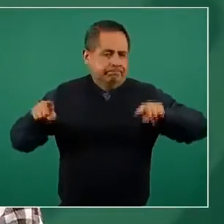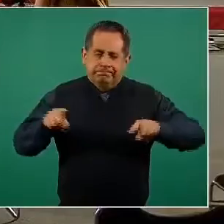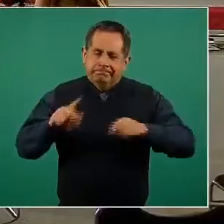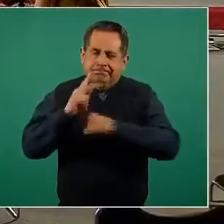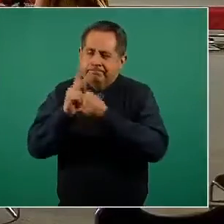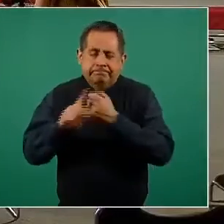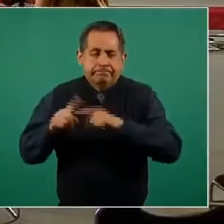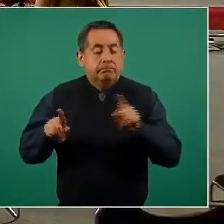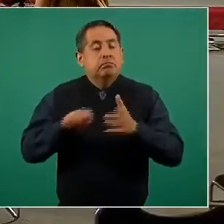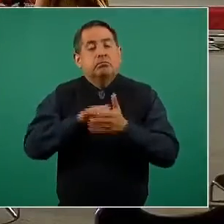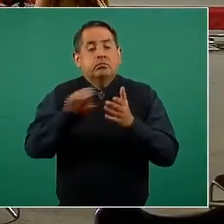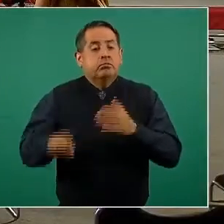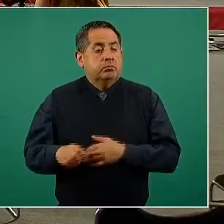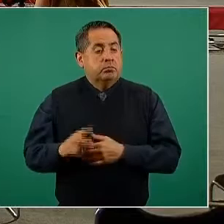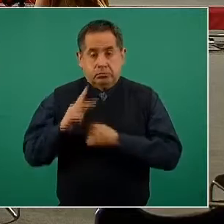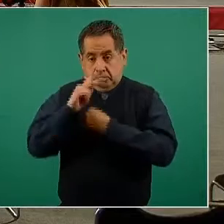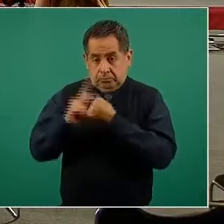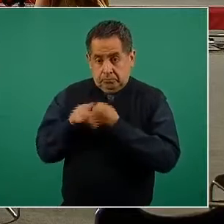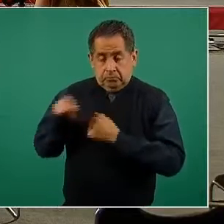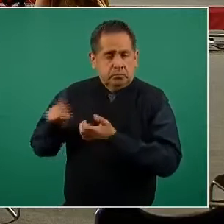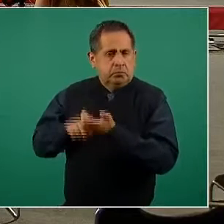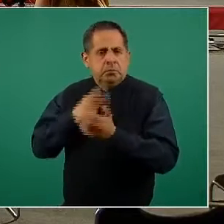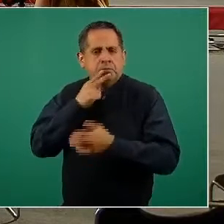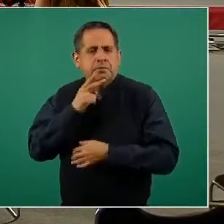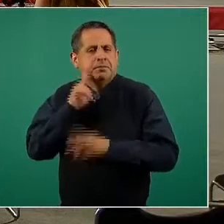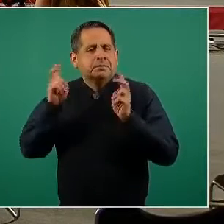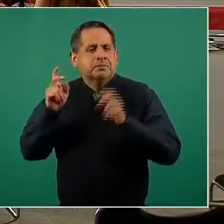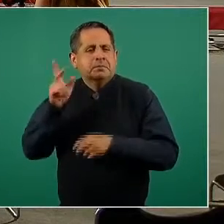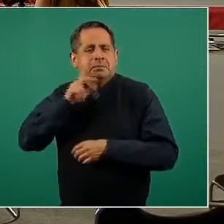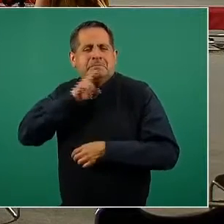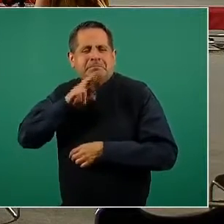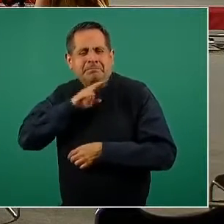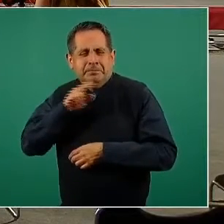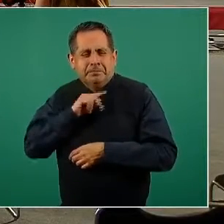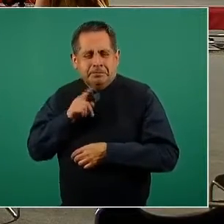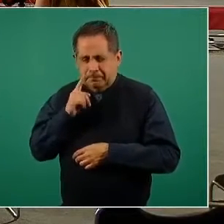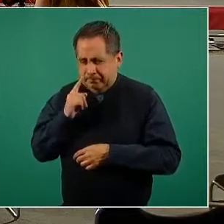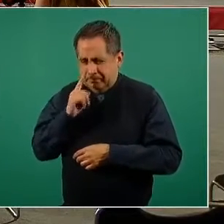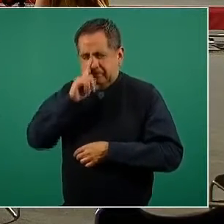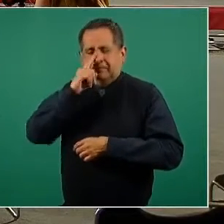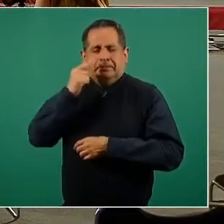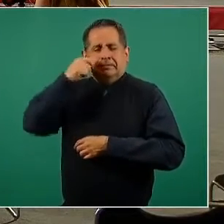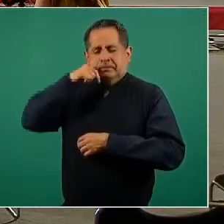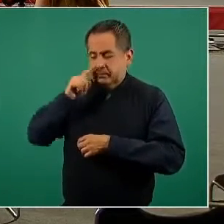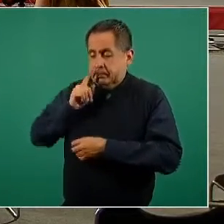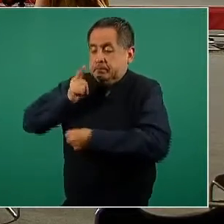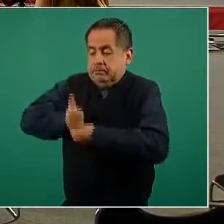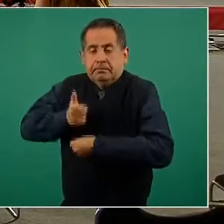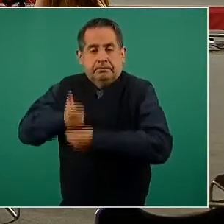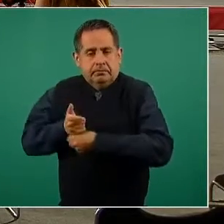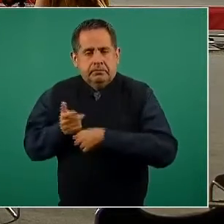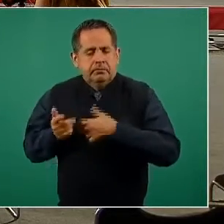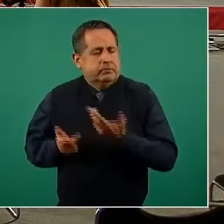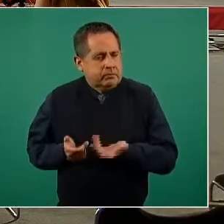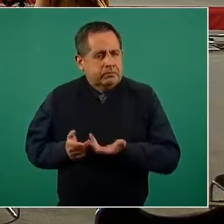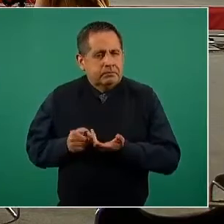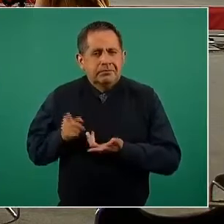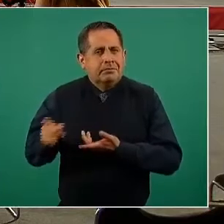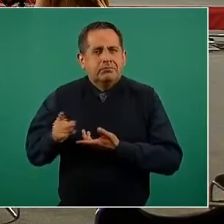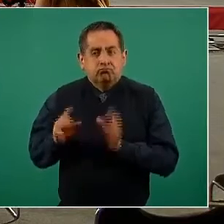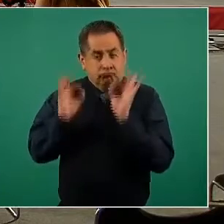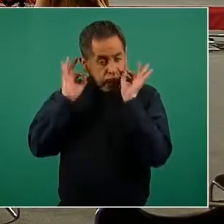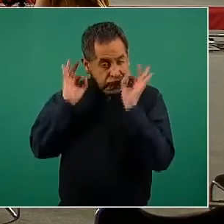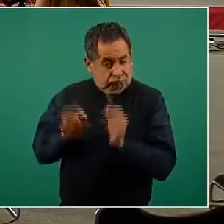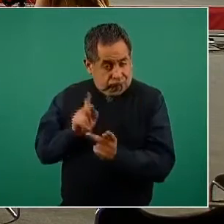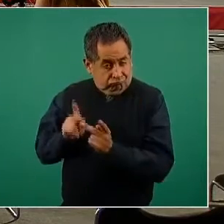¿no? Hay países, por ejemplo, que usan muchas pruebas rápidas como mecanismo de detección, aun cuando tiene importantes limitantes